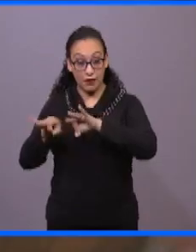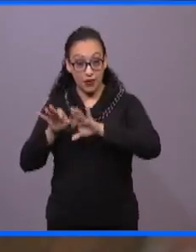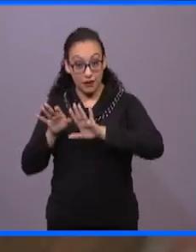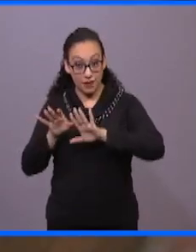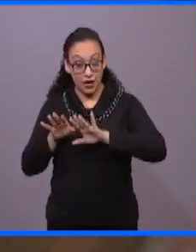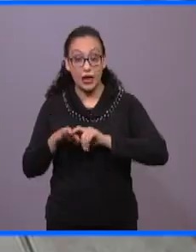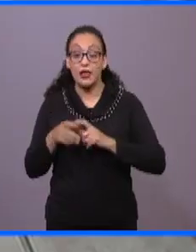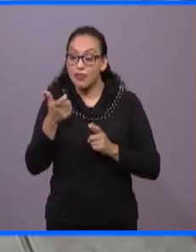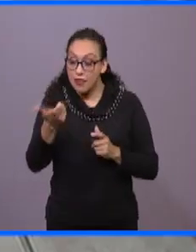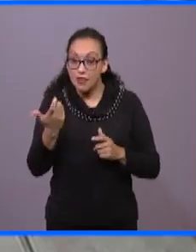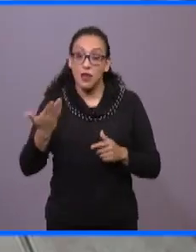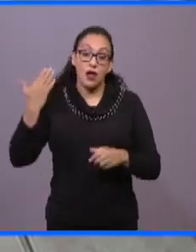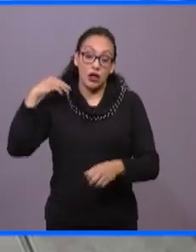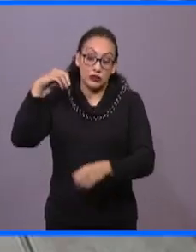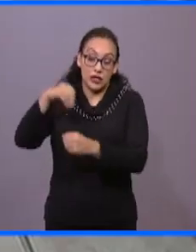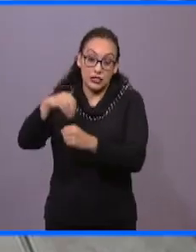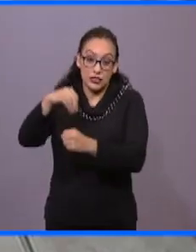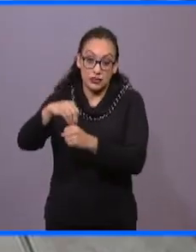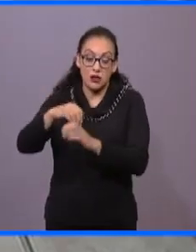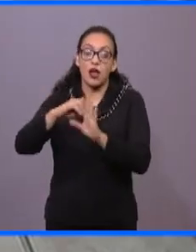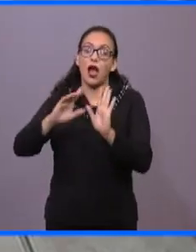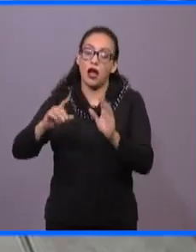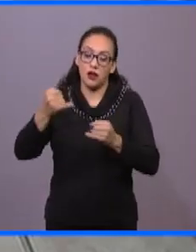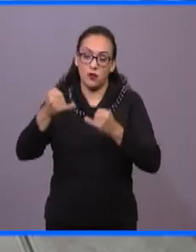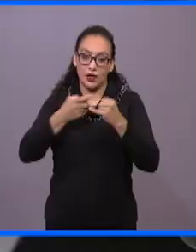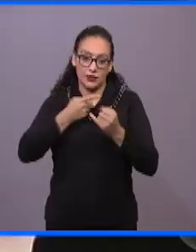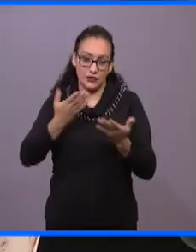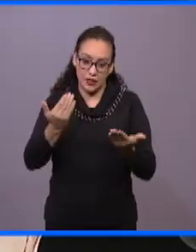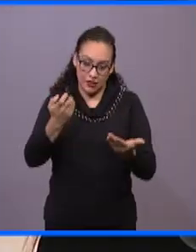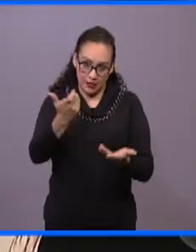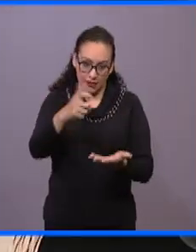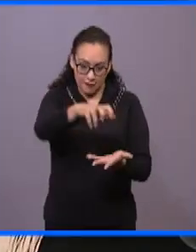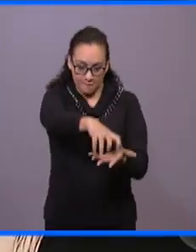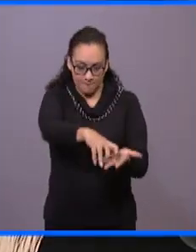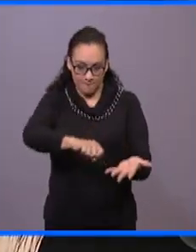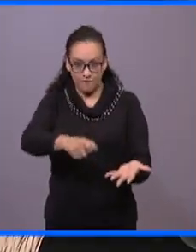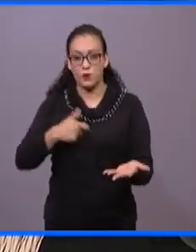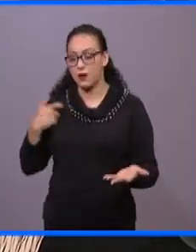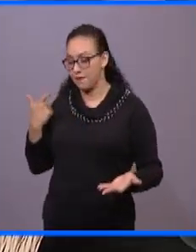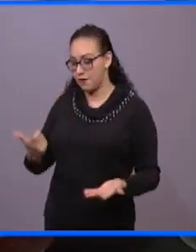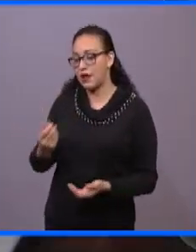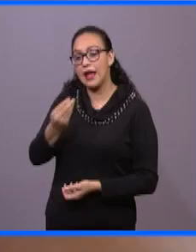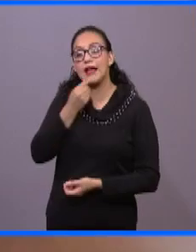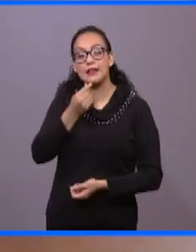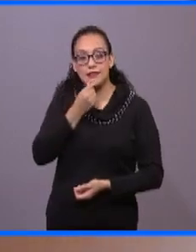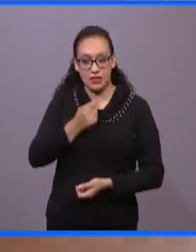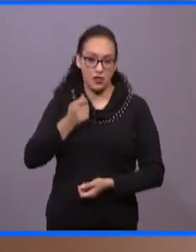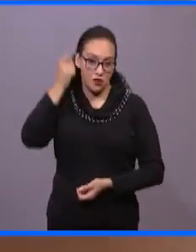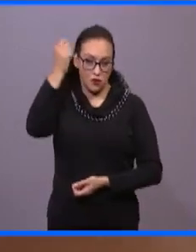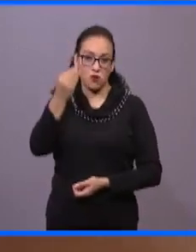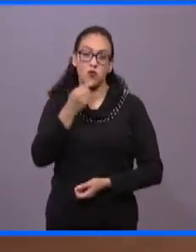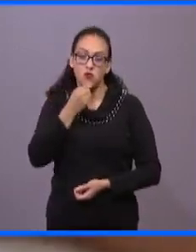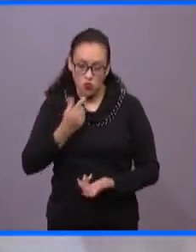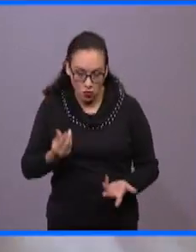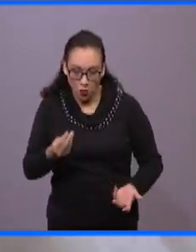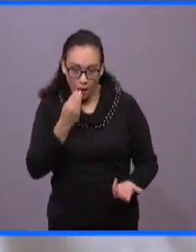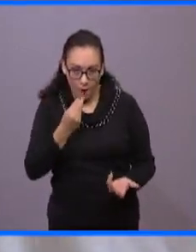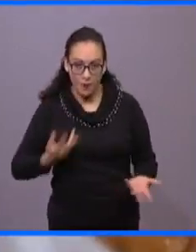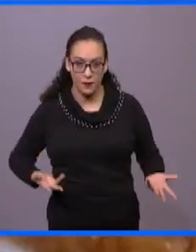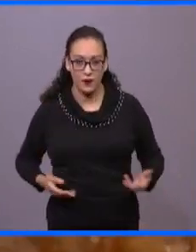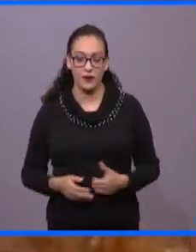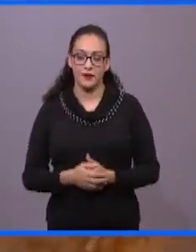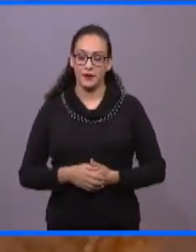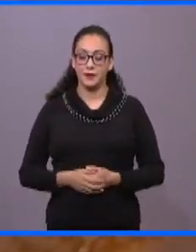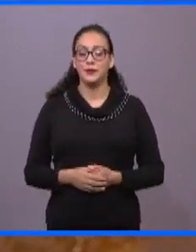y, excepcionalmente, mediante orden judicial, cuando el embargo sea para garantizar la pensión alimenticia de una niña, niño o